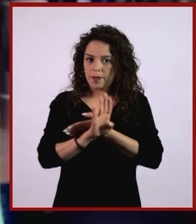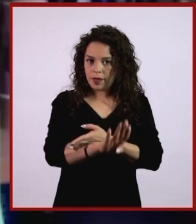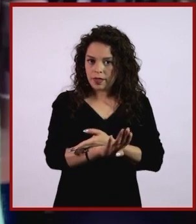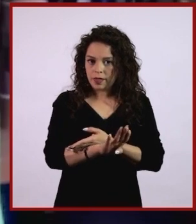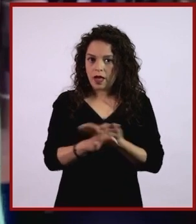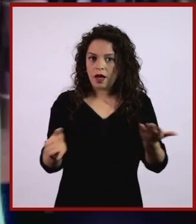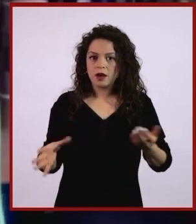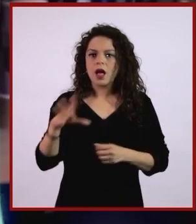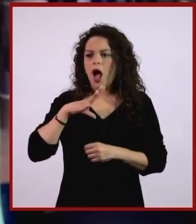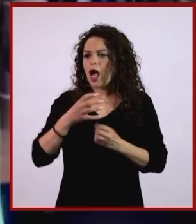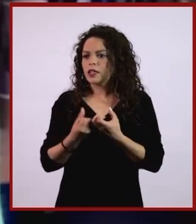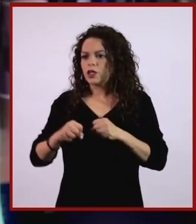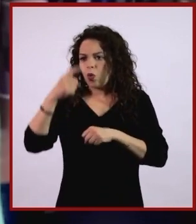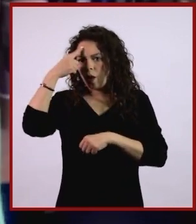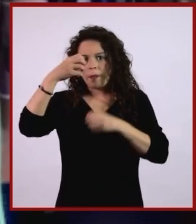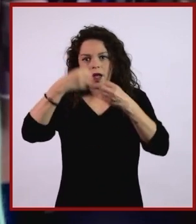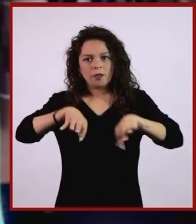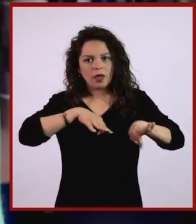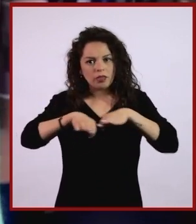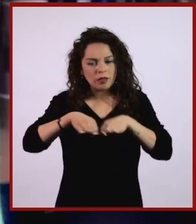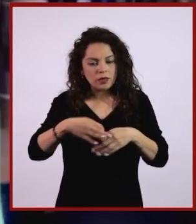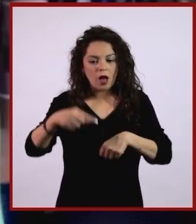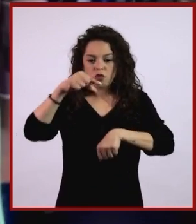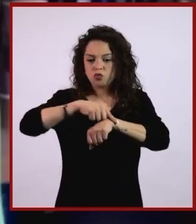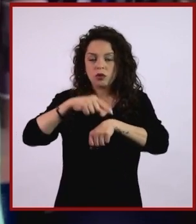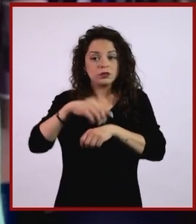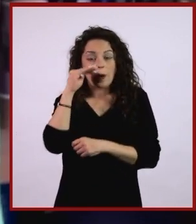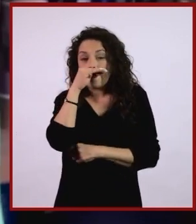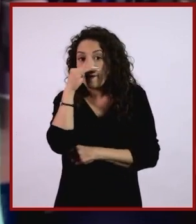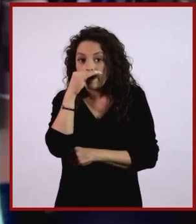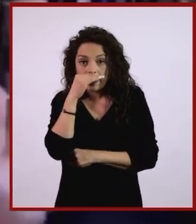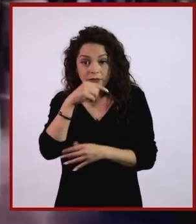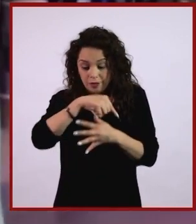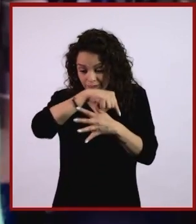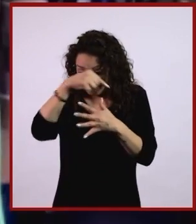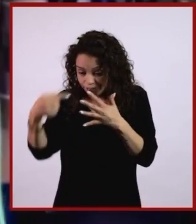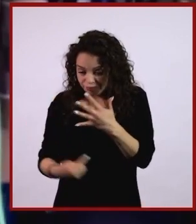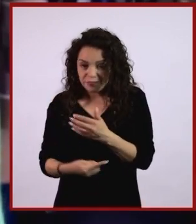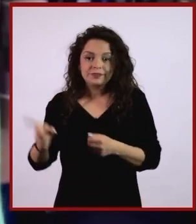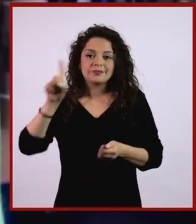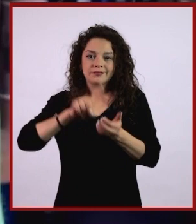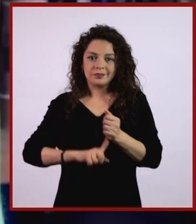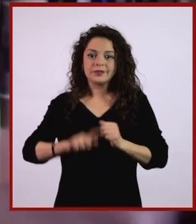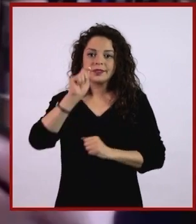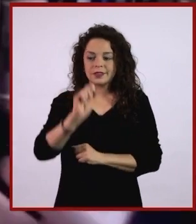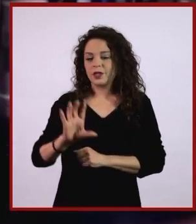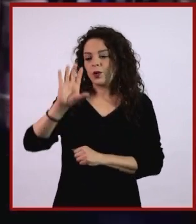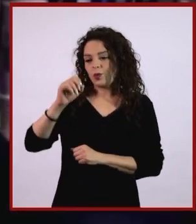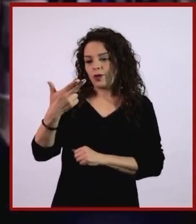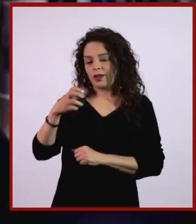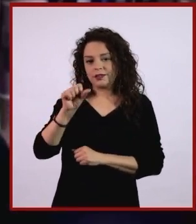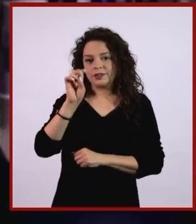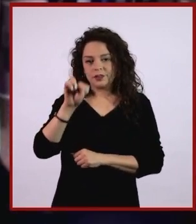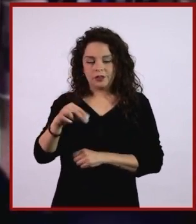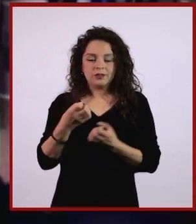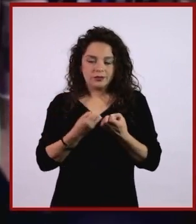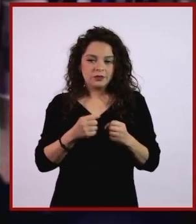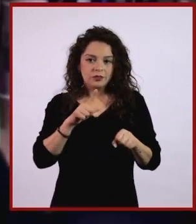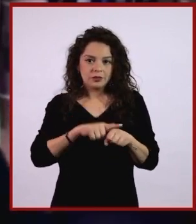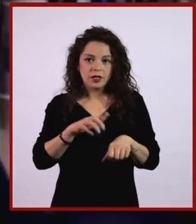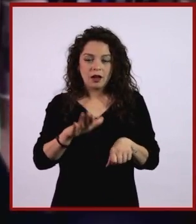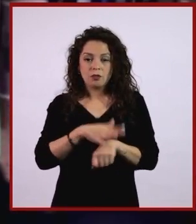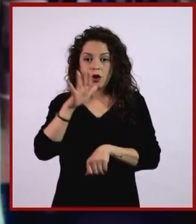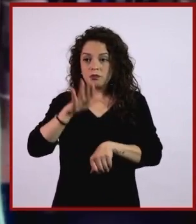muy amplios, seguros de desempleo, servicios médicos gratuitos. Todo eso genera cohesión social. Porque hay cohesión social porque